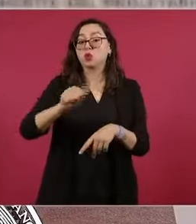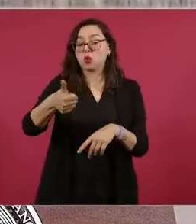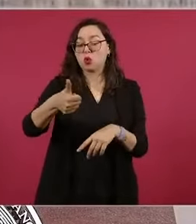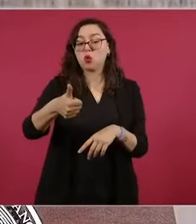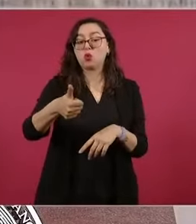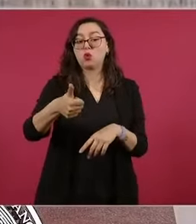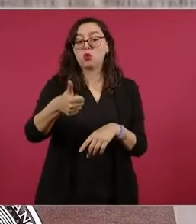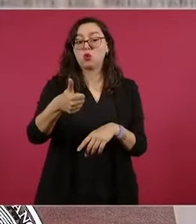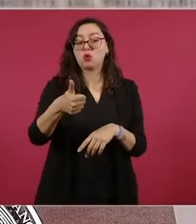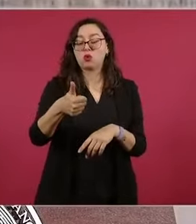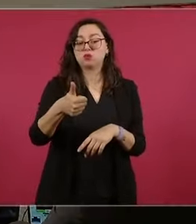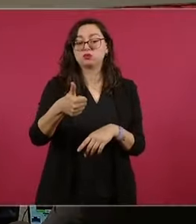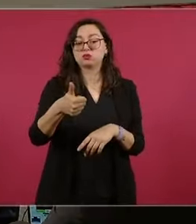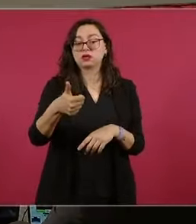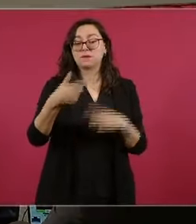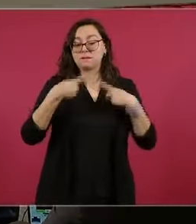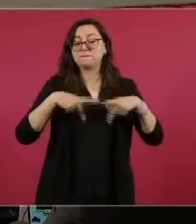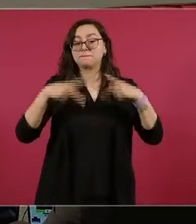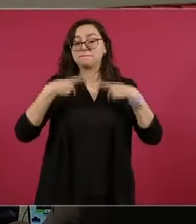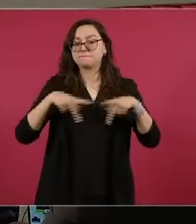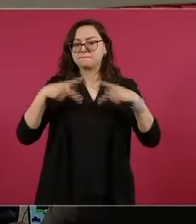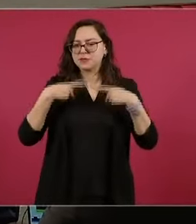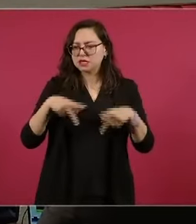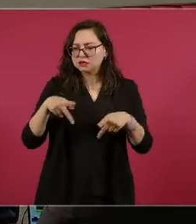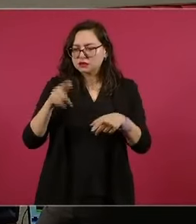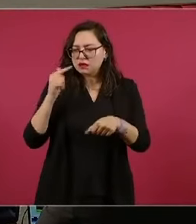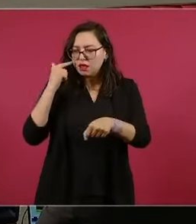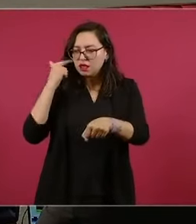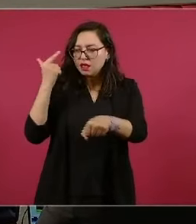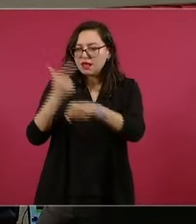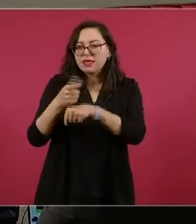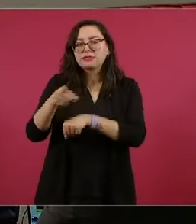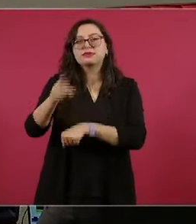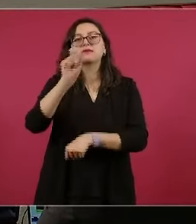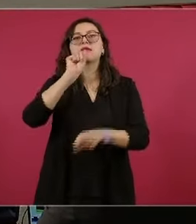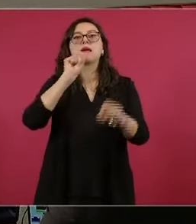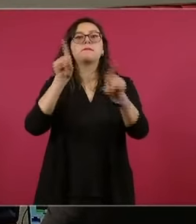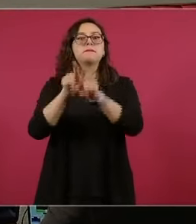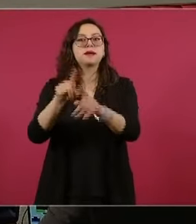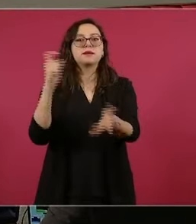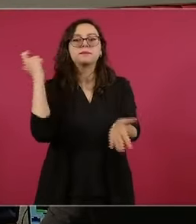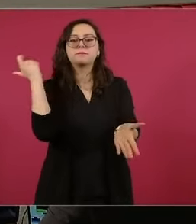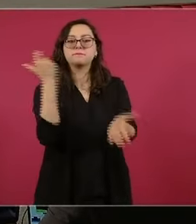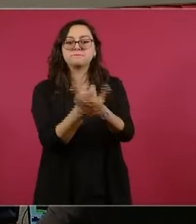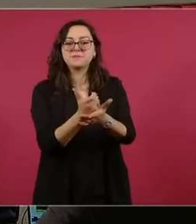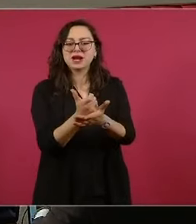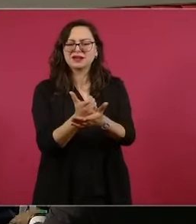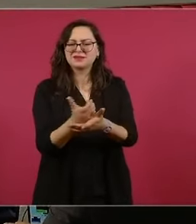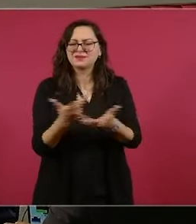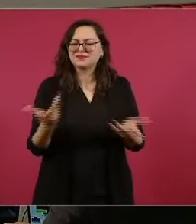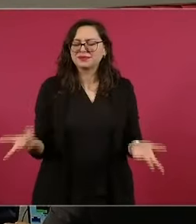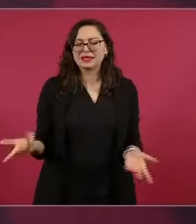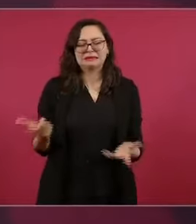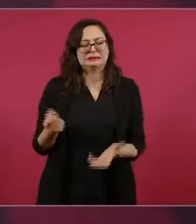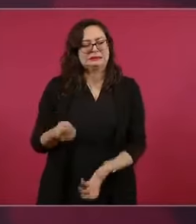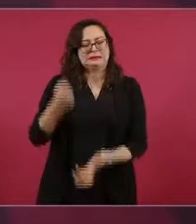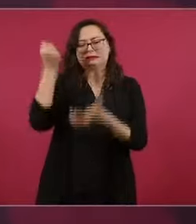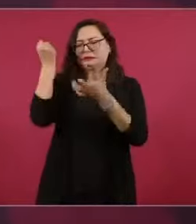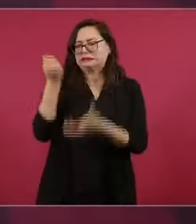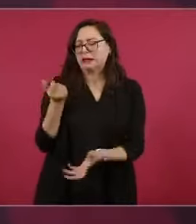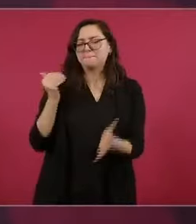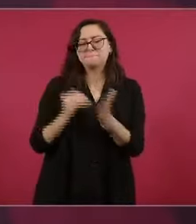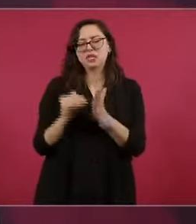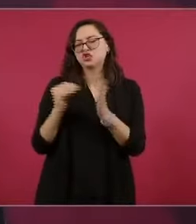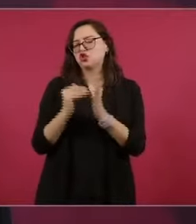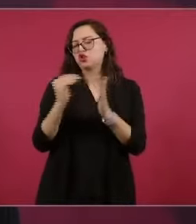que se encontró que financia este tipo de campañas, porque son millones de pesos invertidos en estas